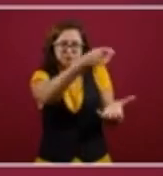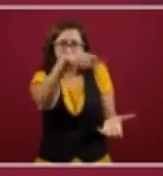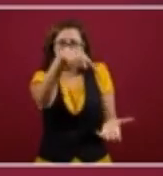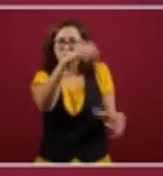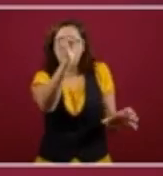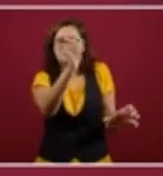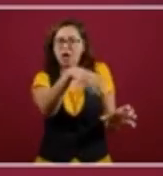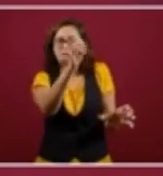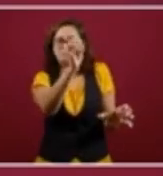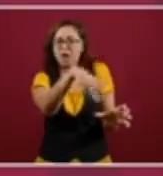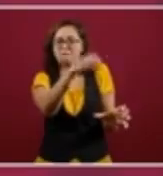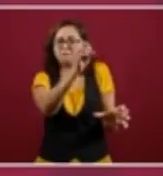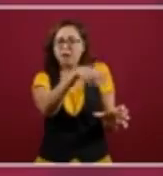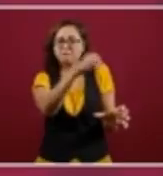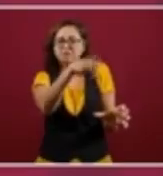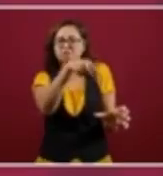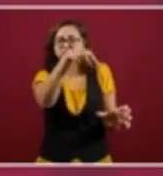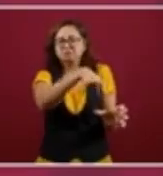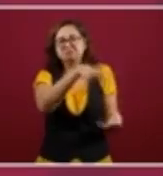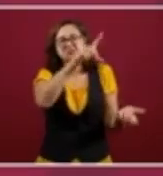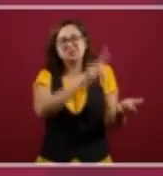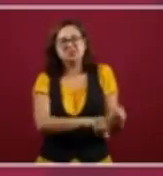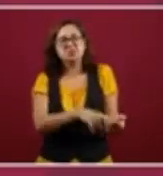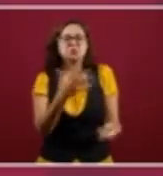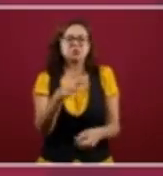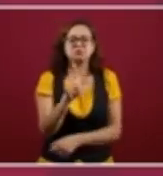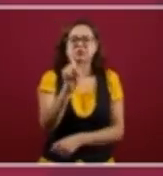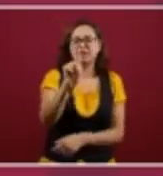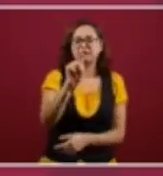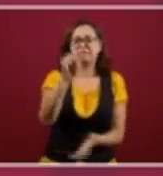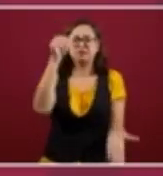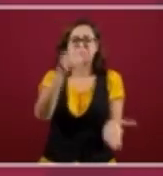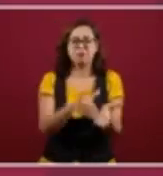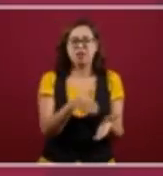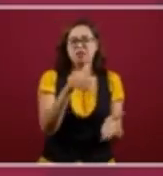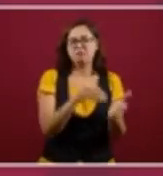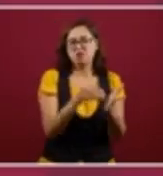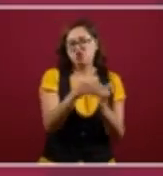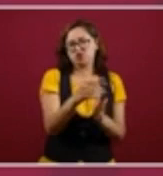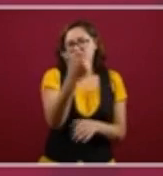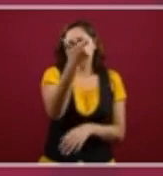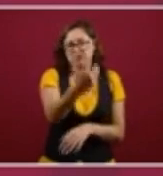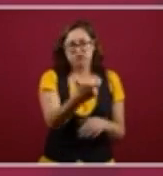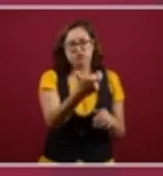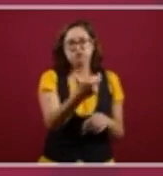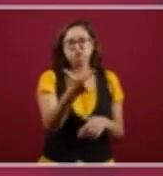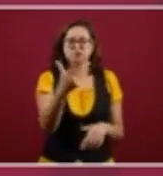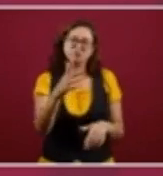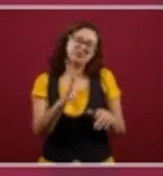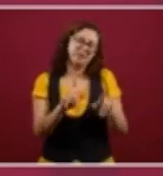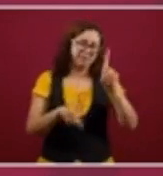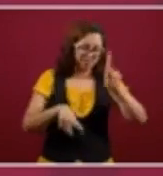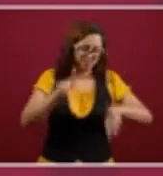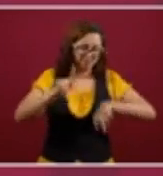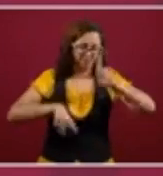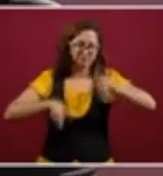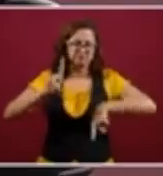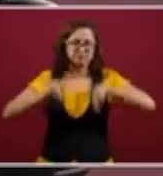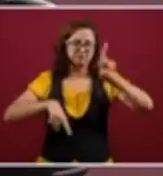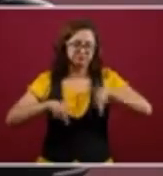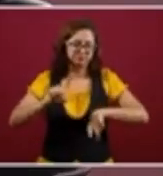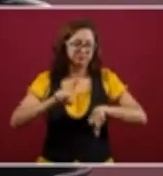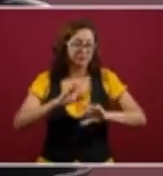que tiene alrededor de 70,000 millones varía.